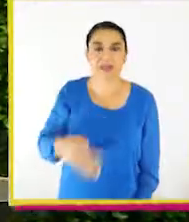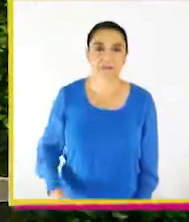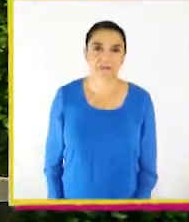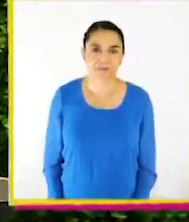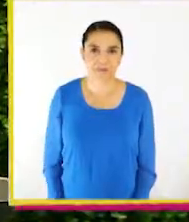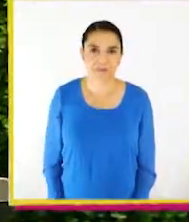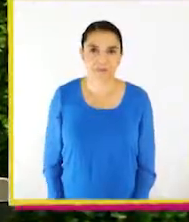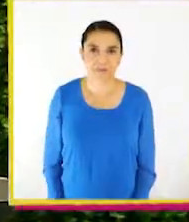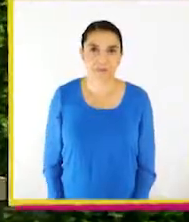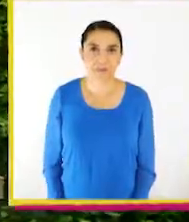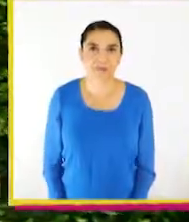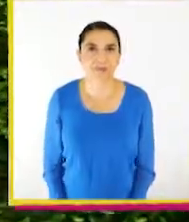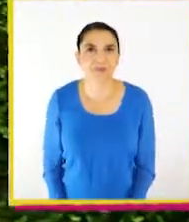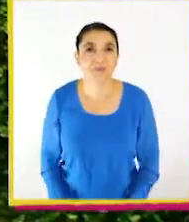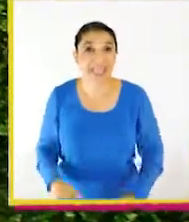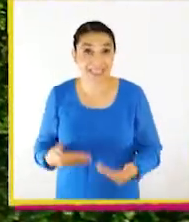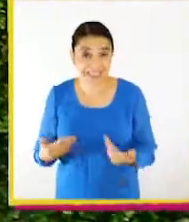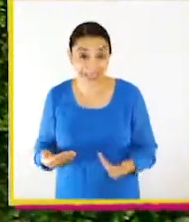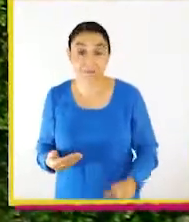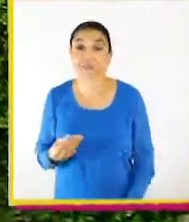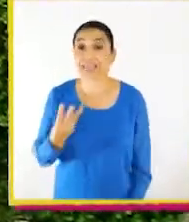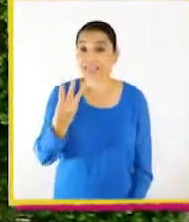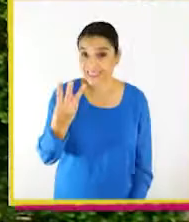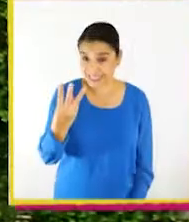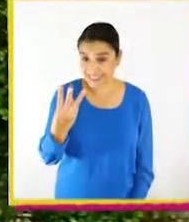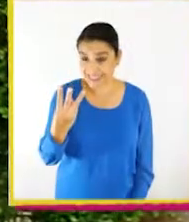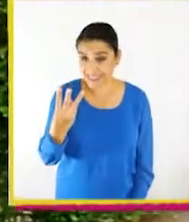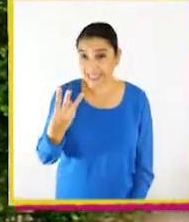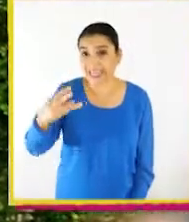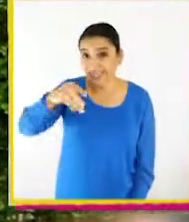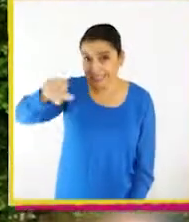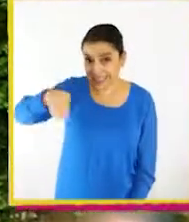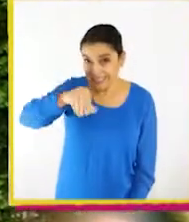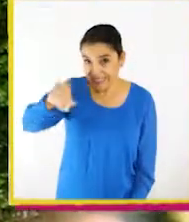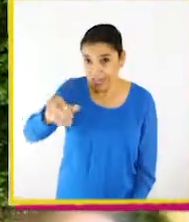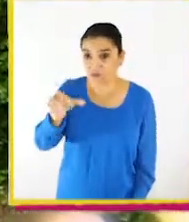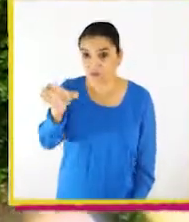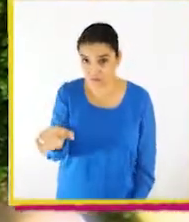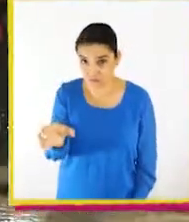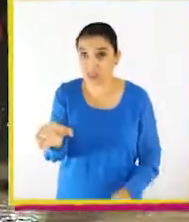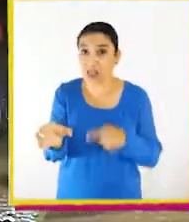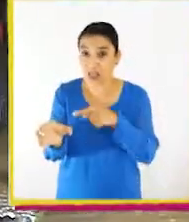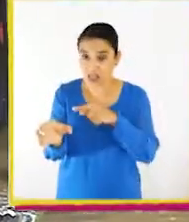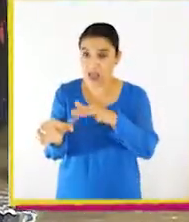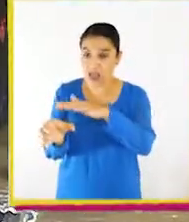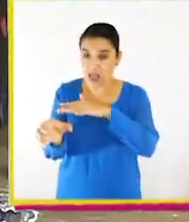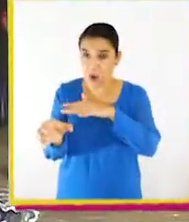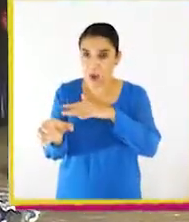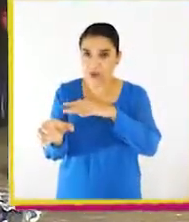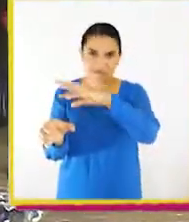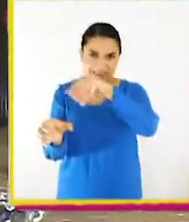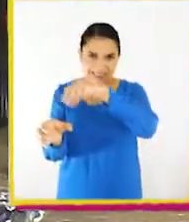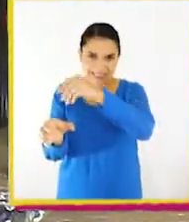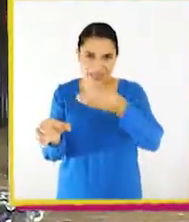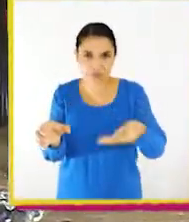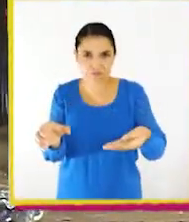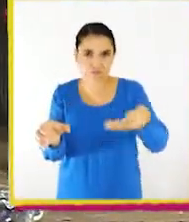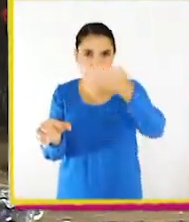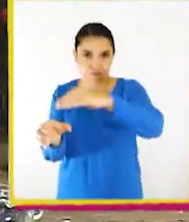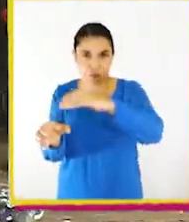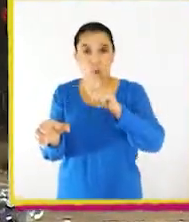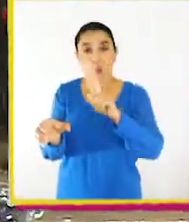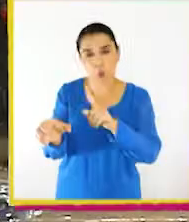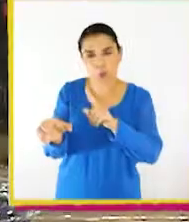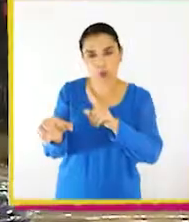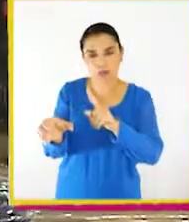Le vamos a echar 3 cucharadas de sal a uno de los vasos. De esta manera.